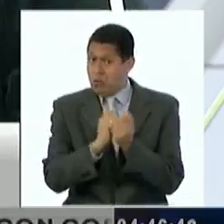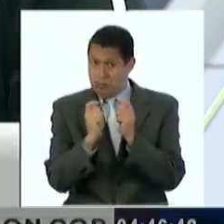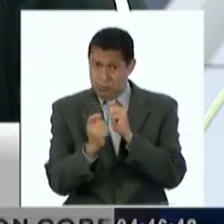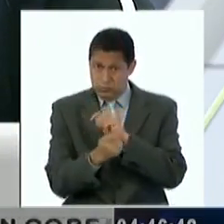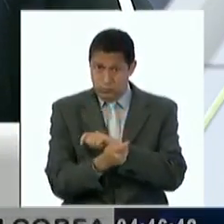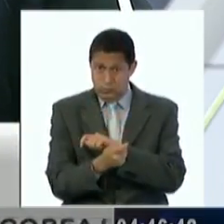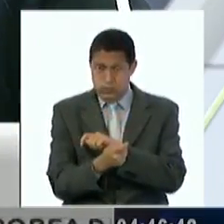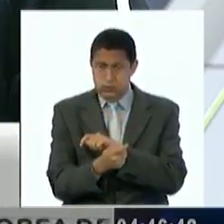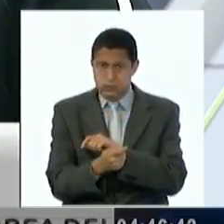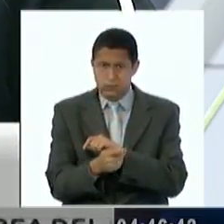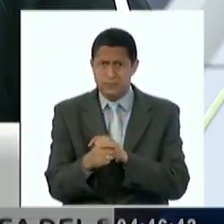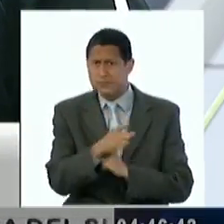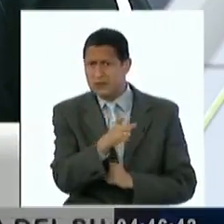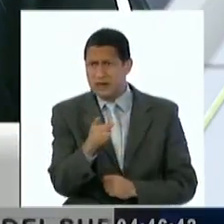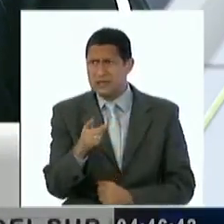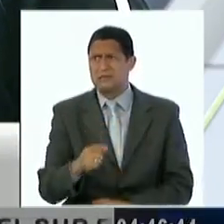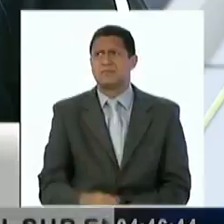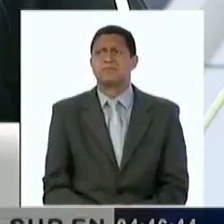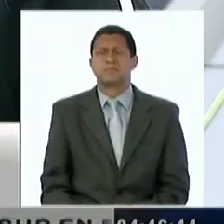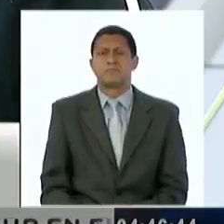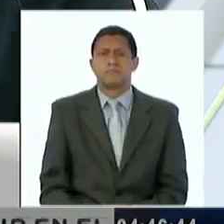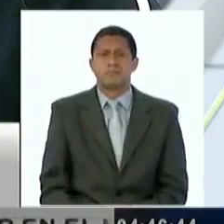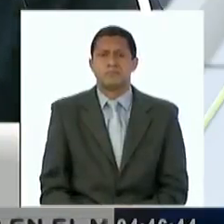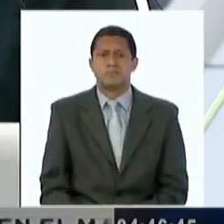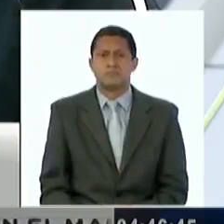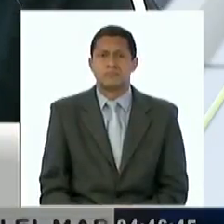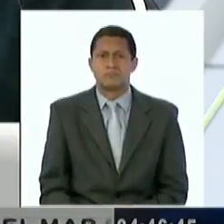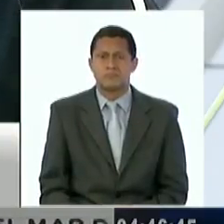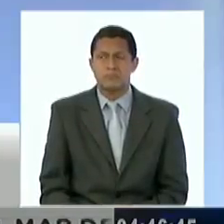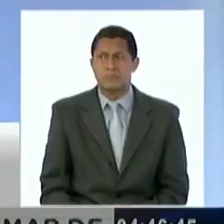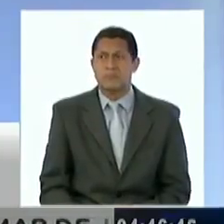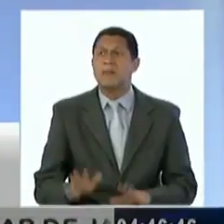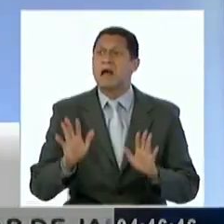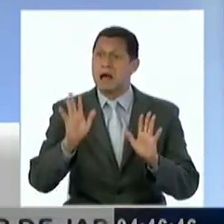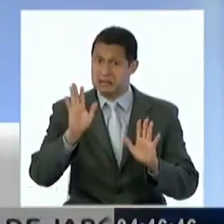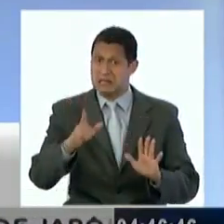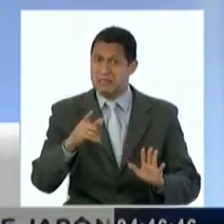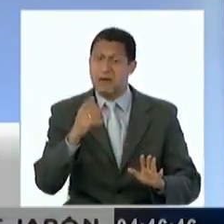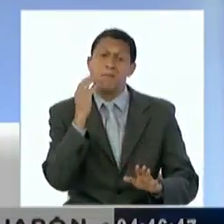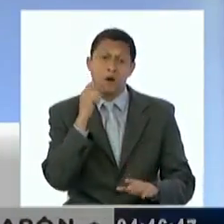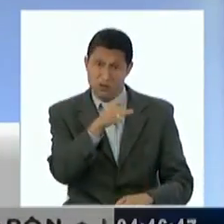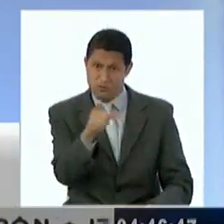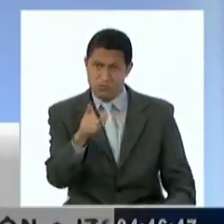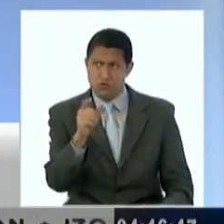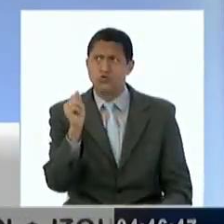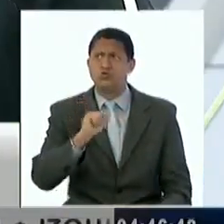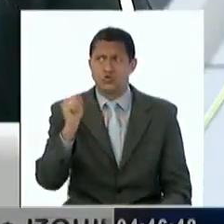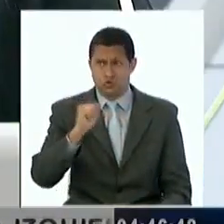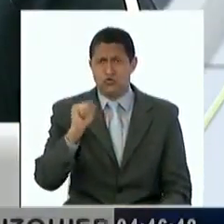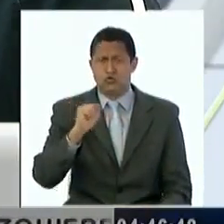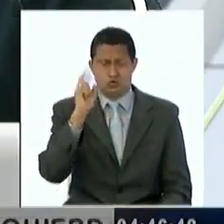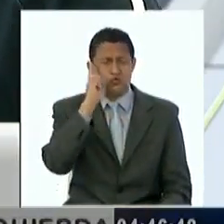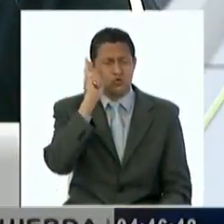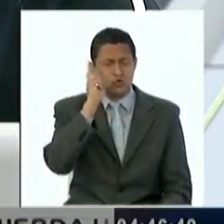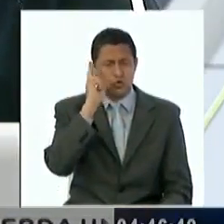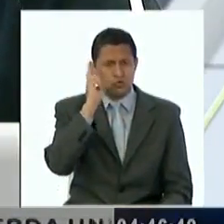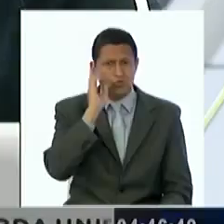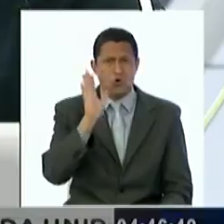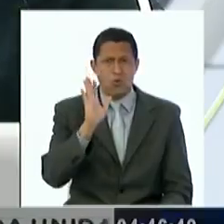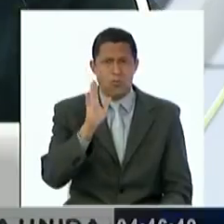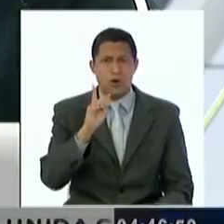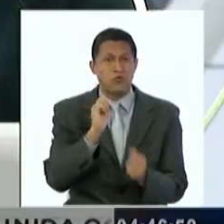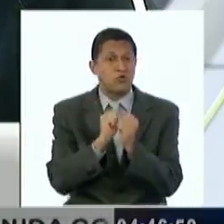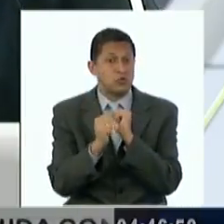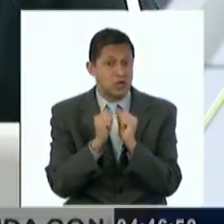hacia esa exigencia que le estamos dando al ritmo básicamente tiene que ver por esa razón eso es correcto pero por eso un